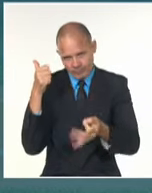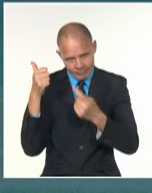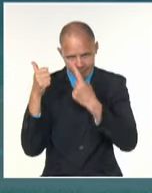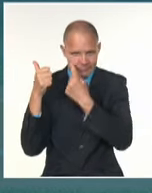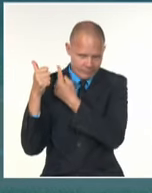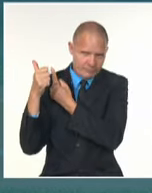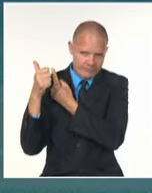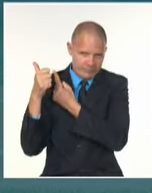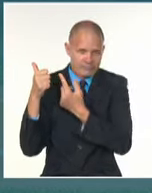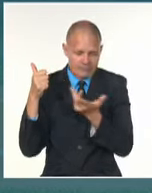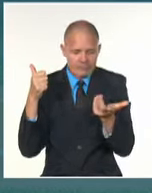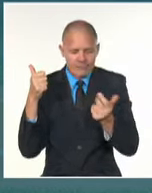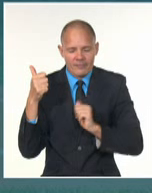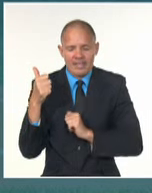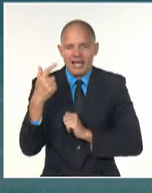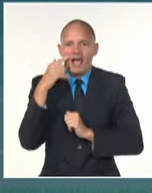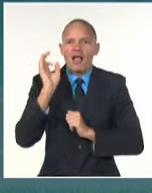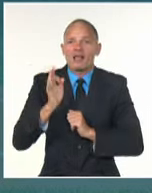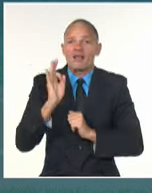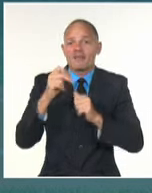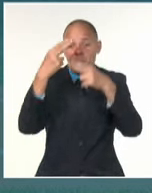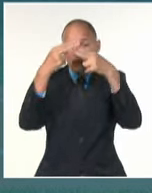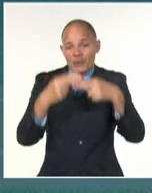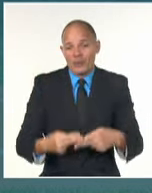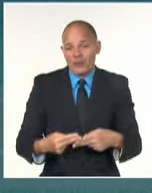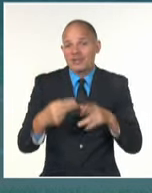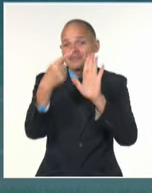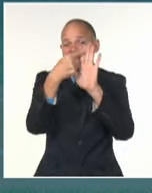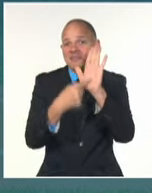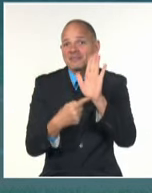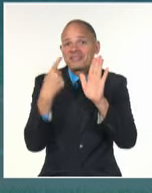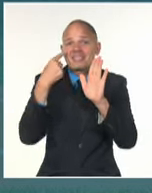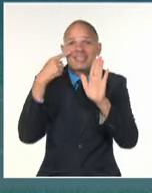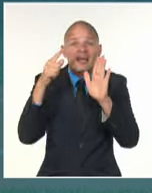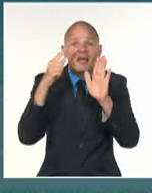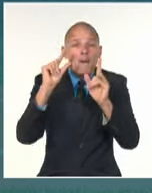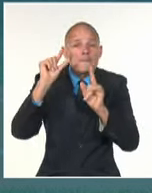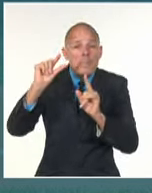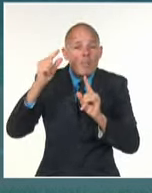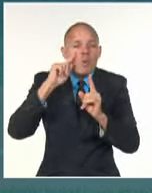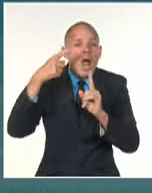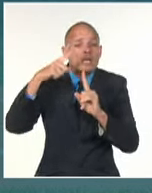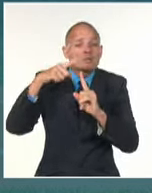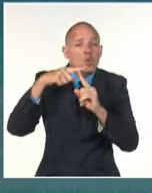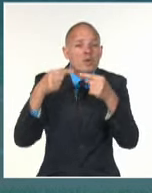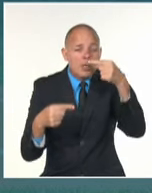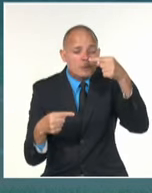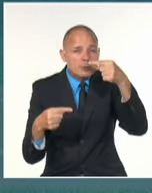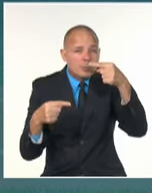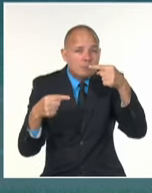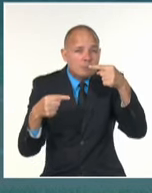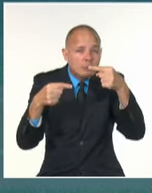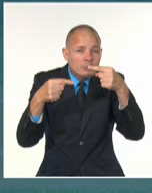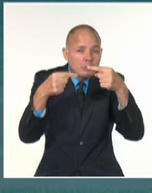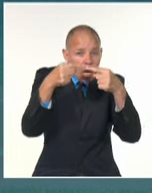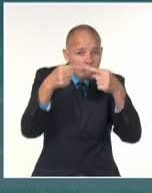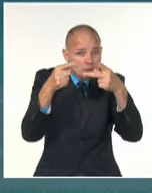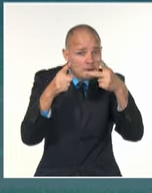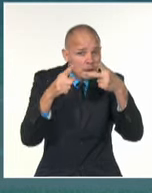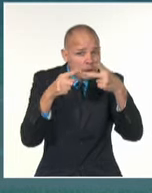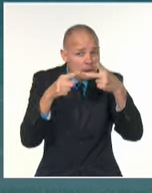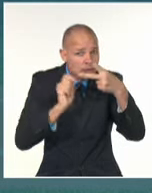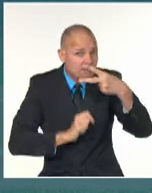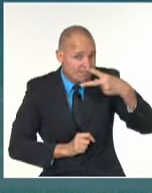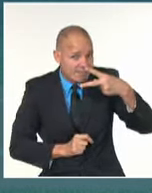ya. Vean a los campeones nacionales de Las Tunas que vienen subiendo silenciosamente y ya están en el segundo